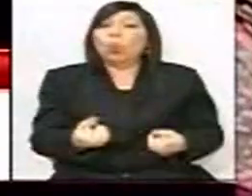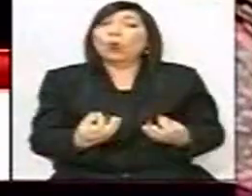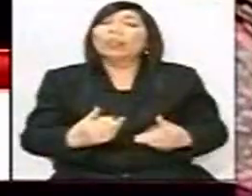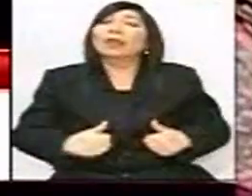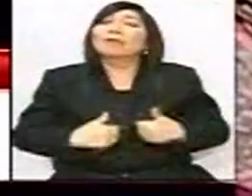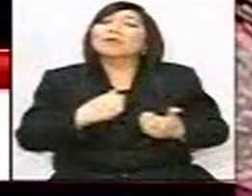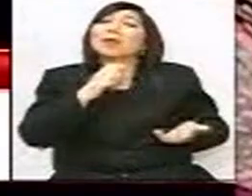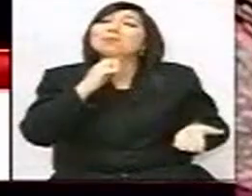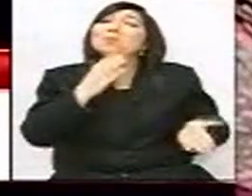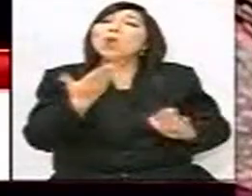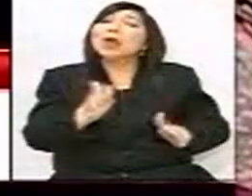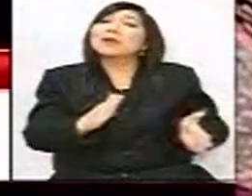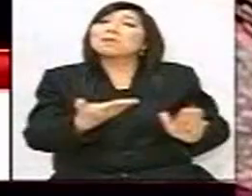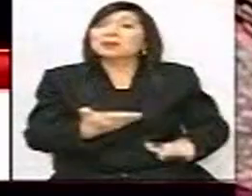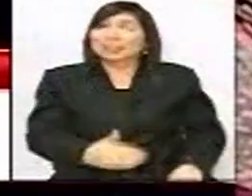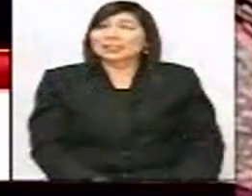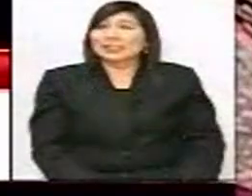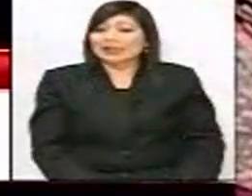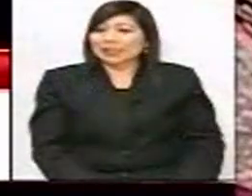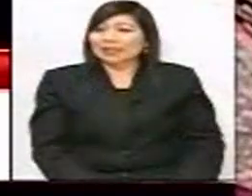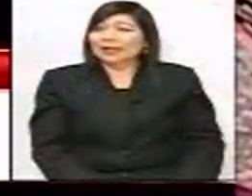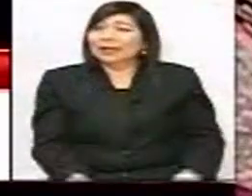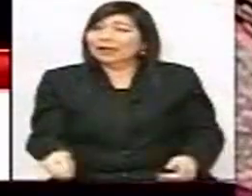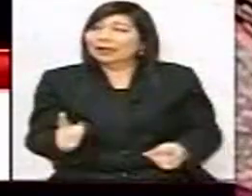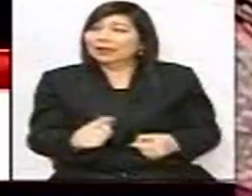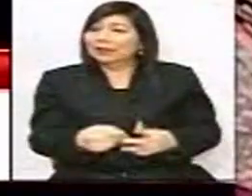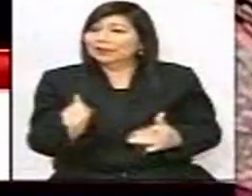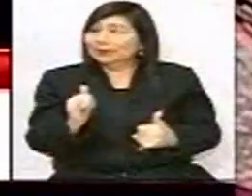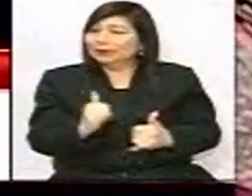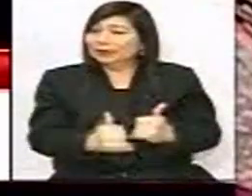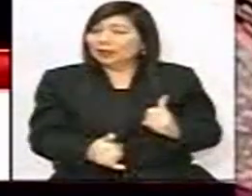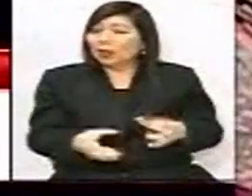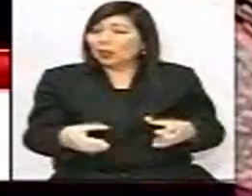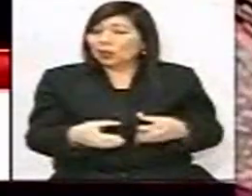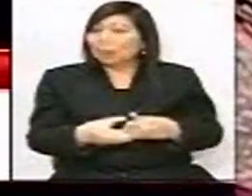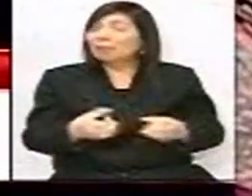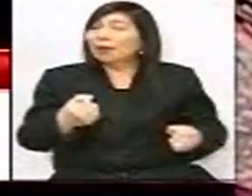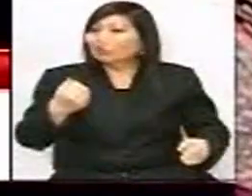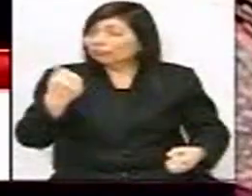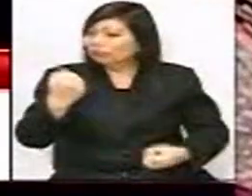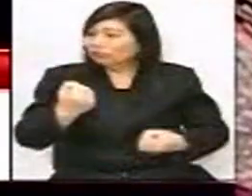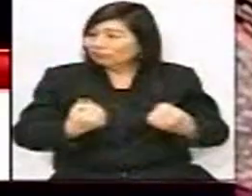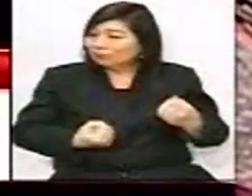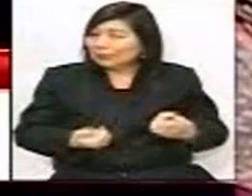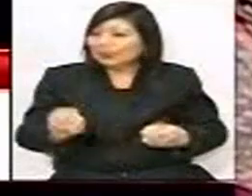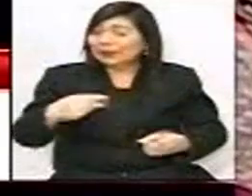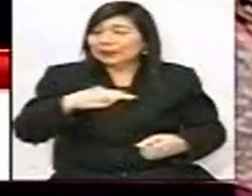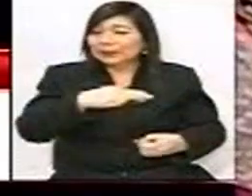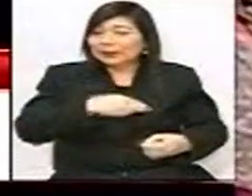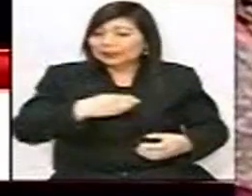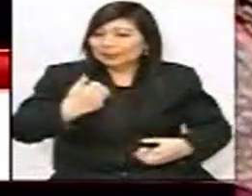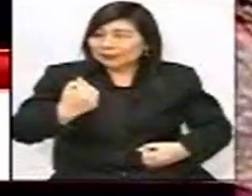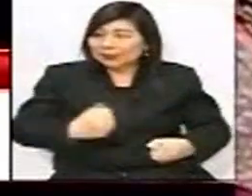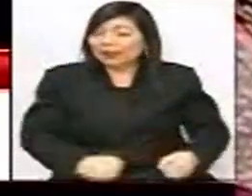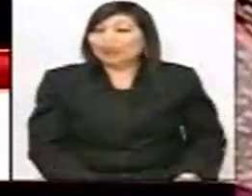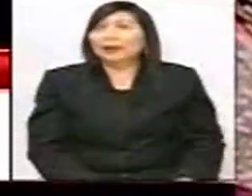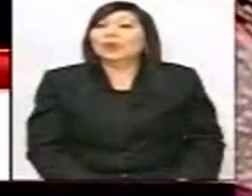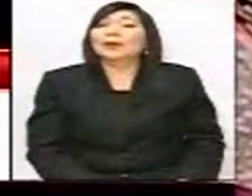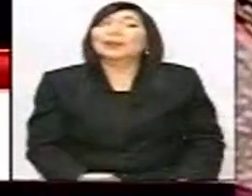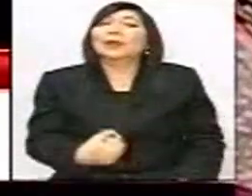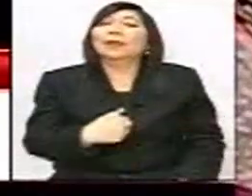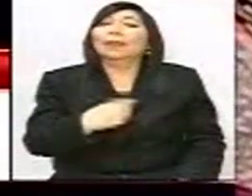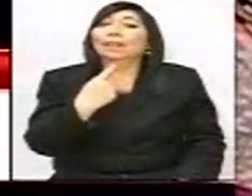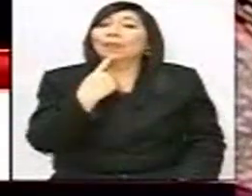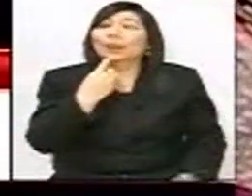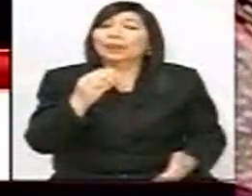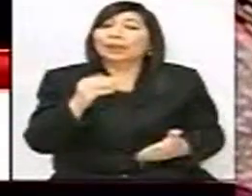cuántas vidas, presidente, que en su momento se sesionó también en la Comisión de Transporte, vino el ministro de Transporte. Yo me refiero